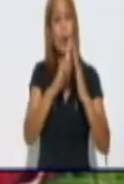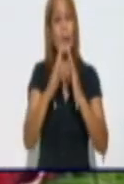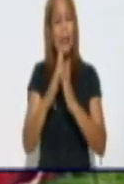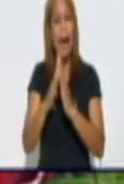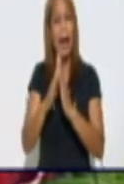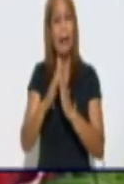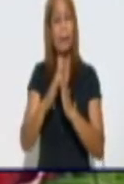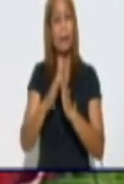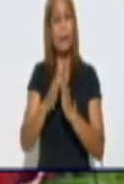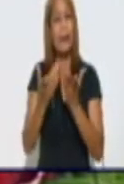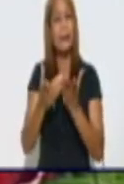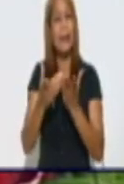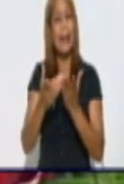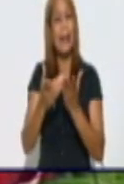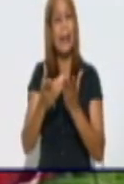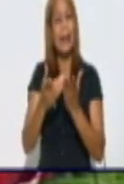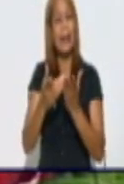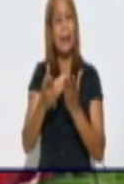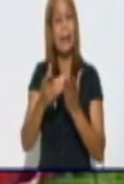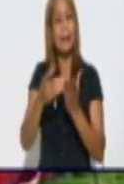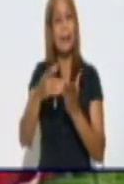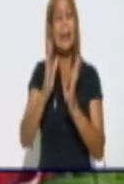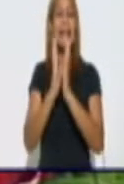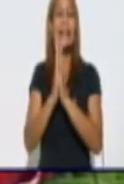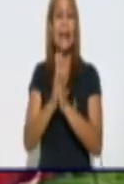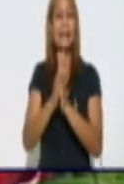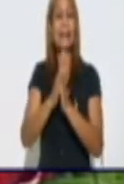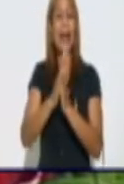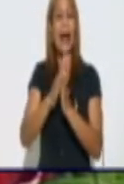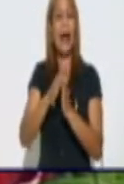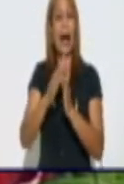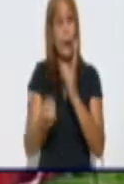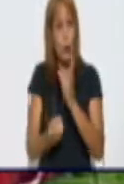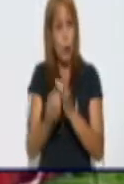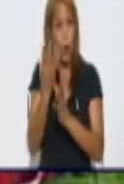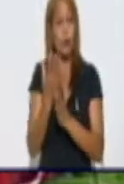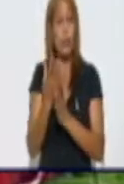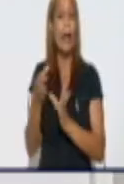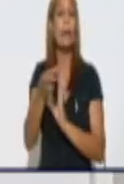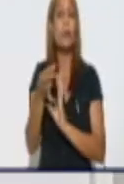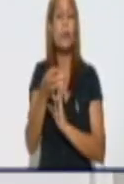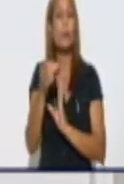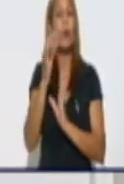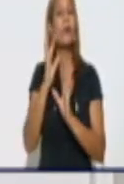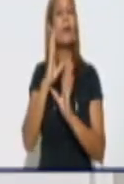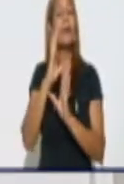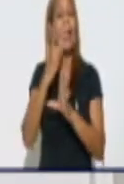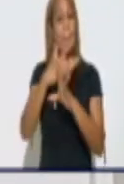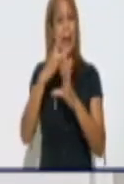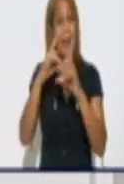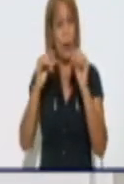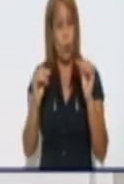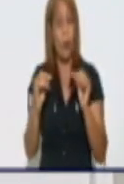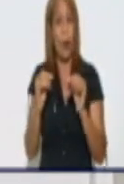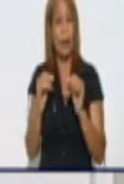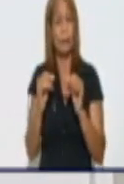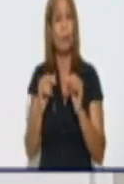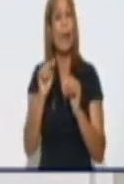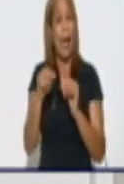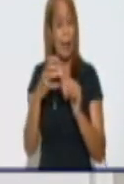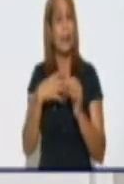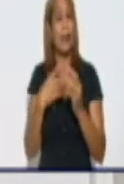Habitualmente llegan quejas desde ese municipio. No sé si tendrás muy puntualmente información de Santa Rosa en Medialuna. Y